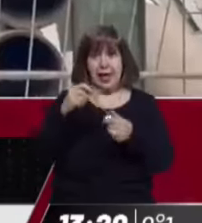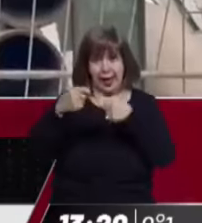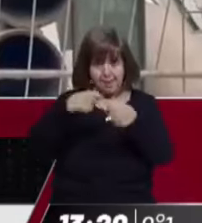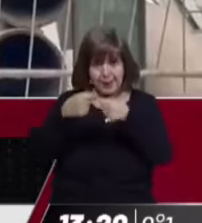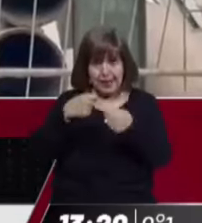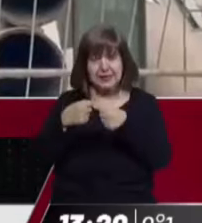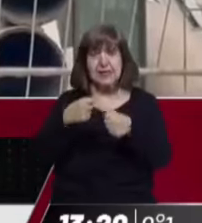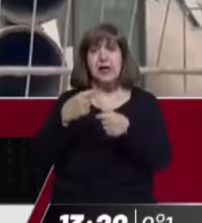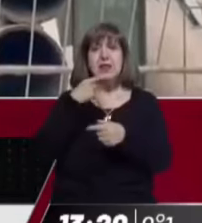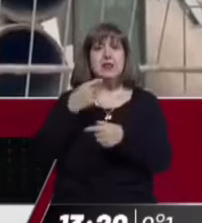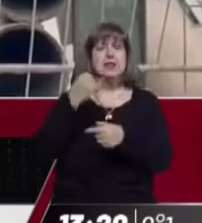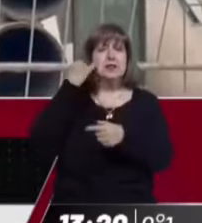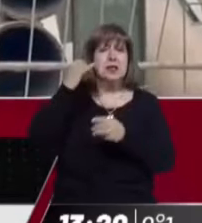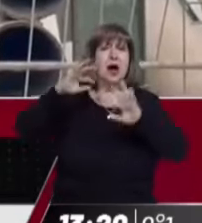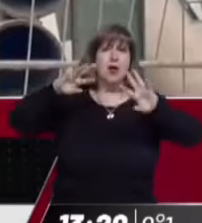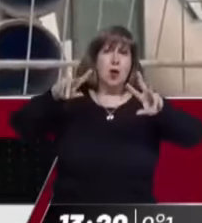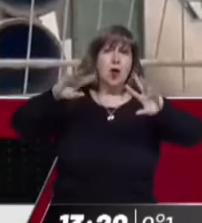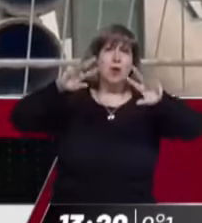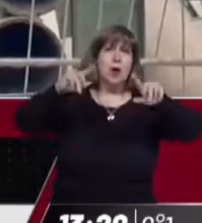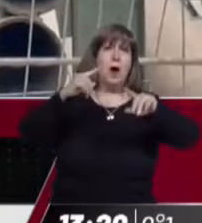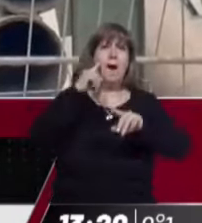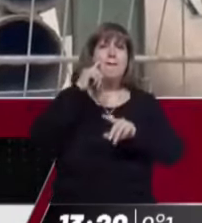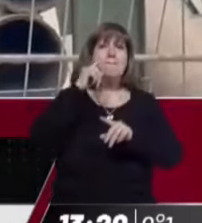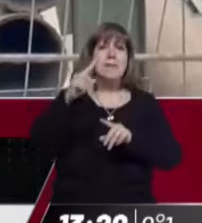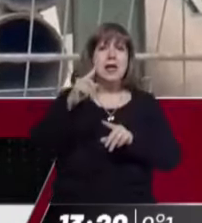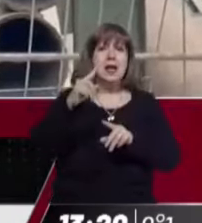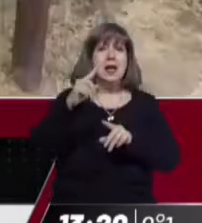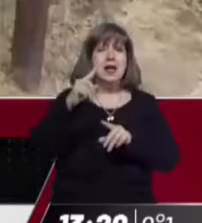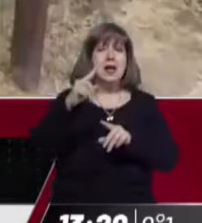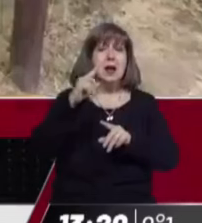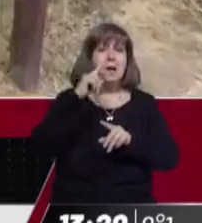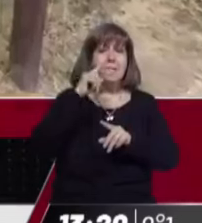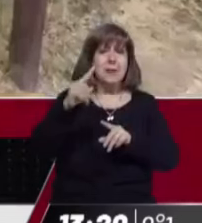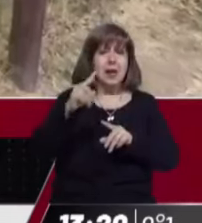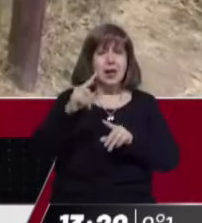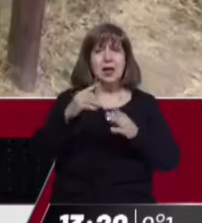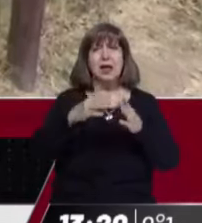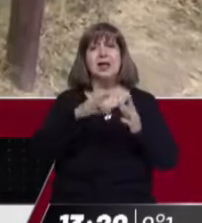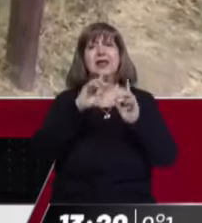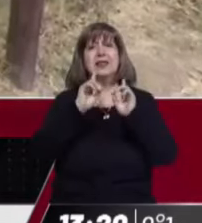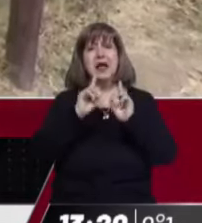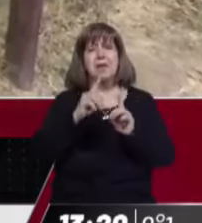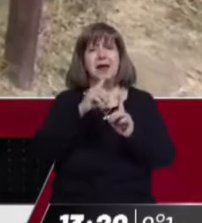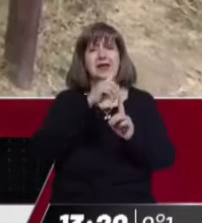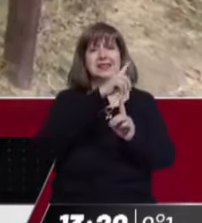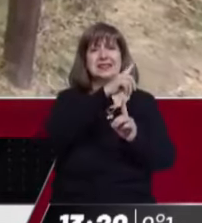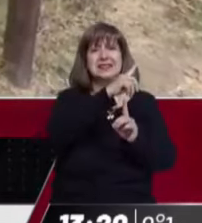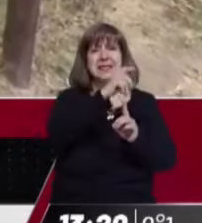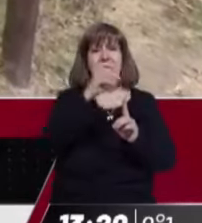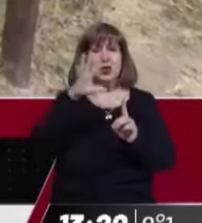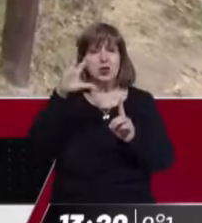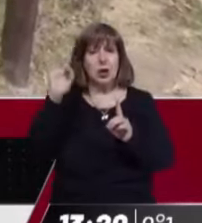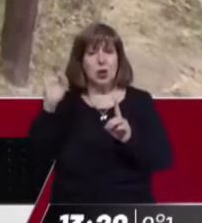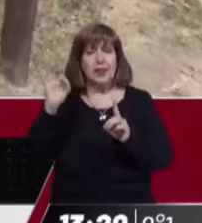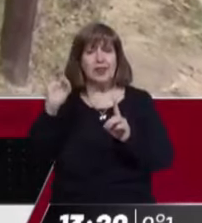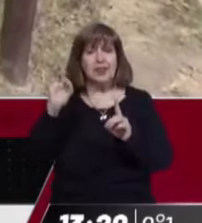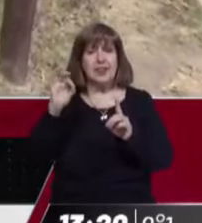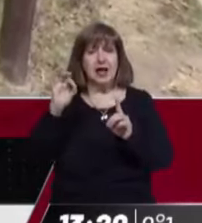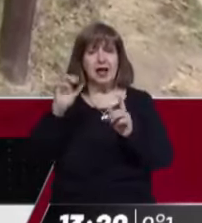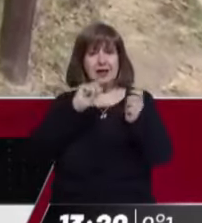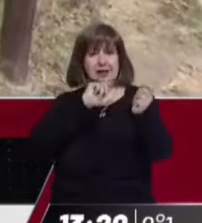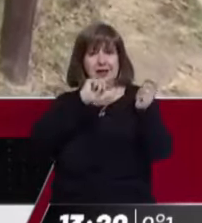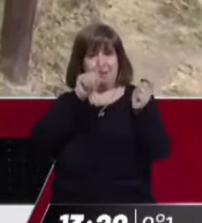han sufrido el robo de unas 1000 acometidas y unos 150 transformadores eh